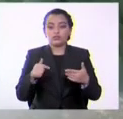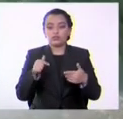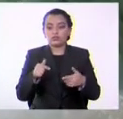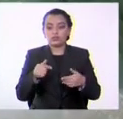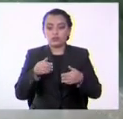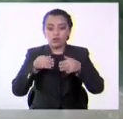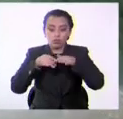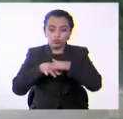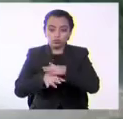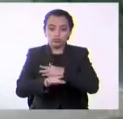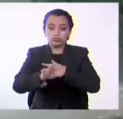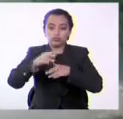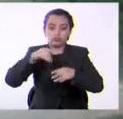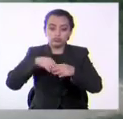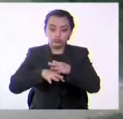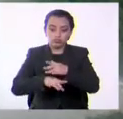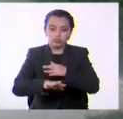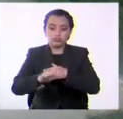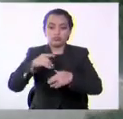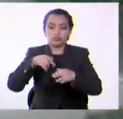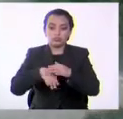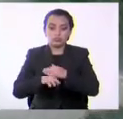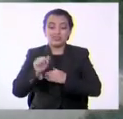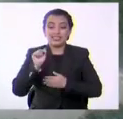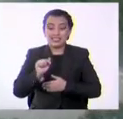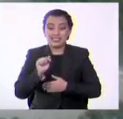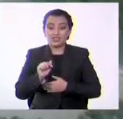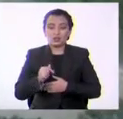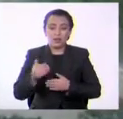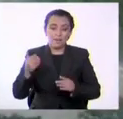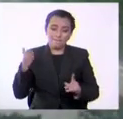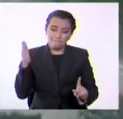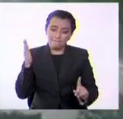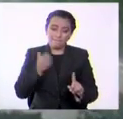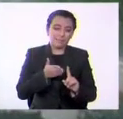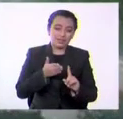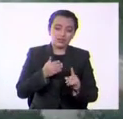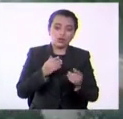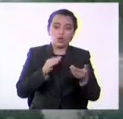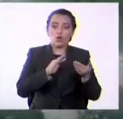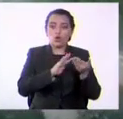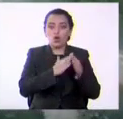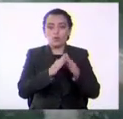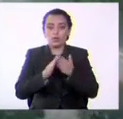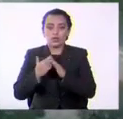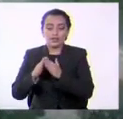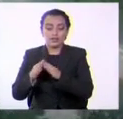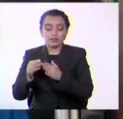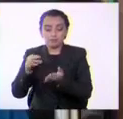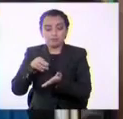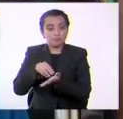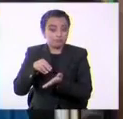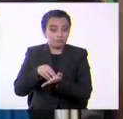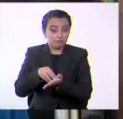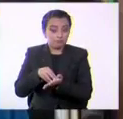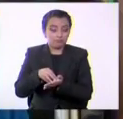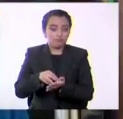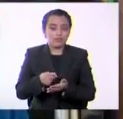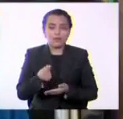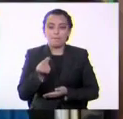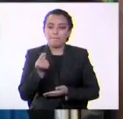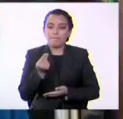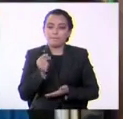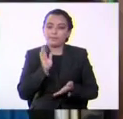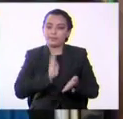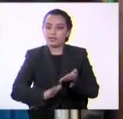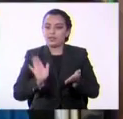energía hidroeléctrica, que también está teniendo sus impactos en las comunidades locales. Los proyectos de inversión se vuelven como una palanca